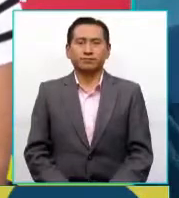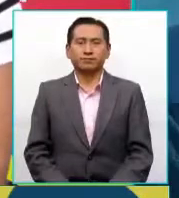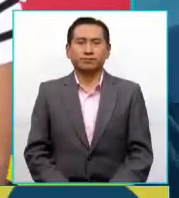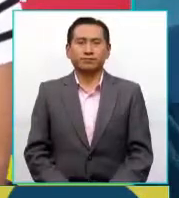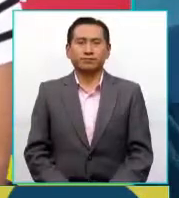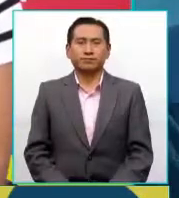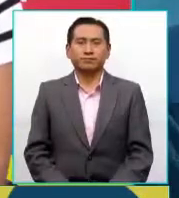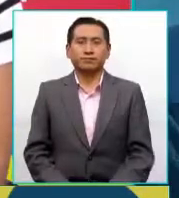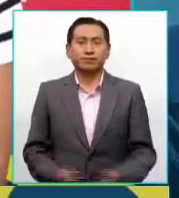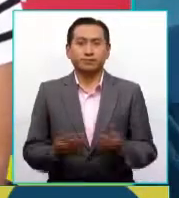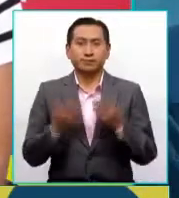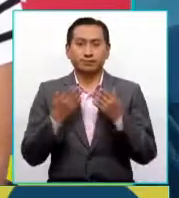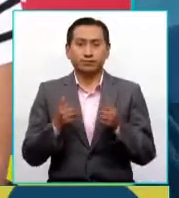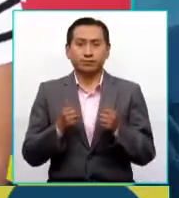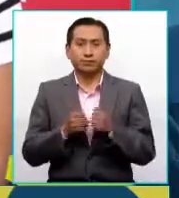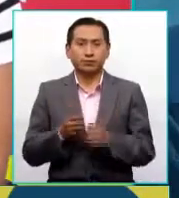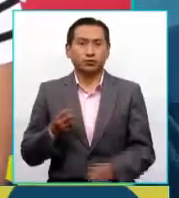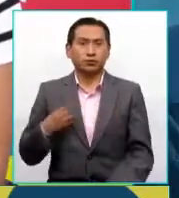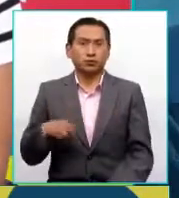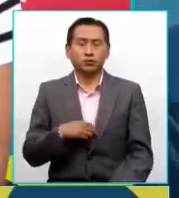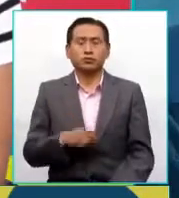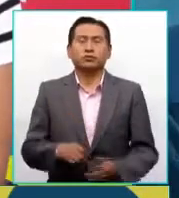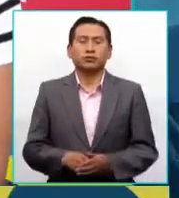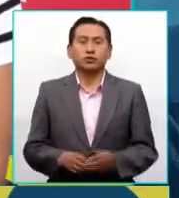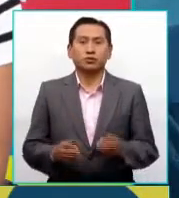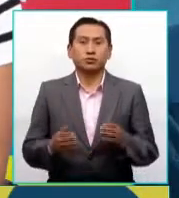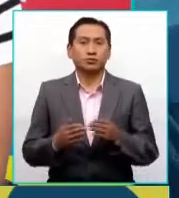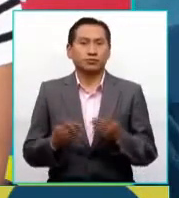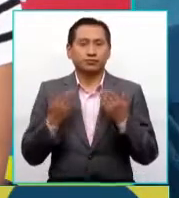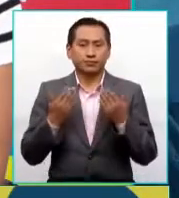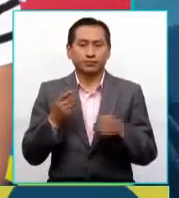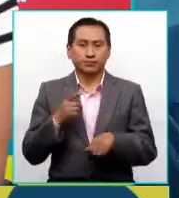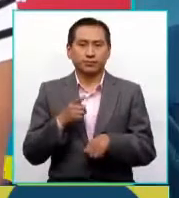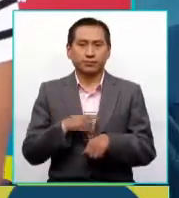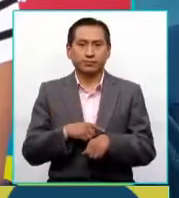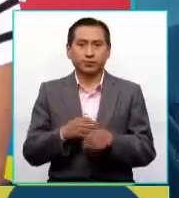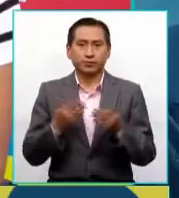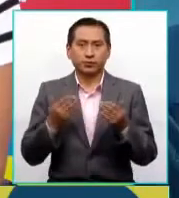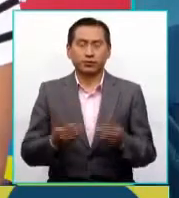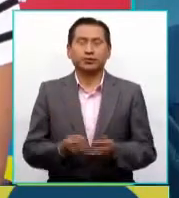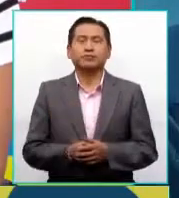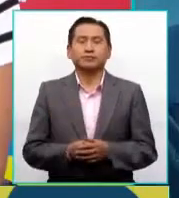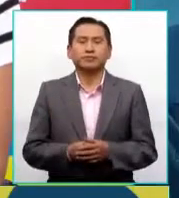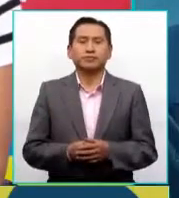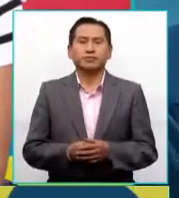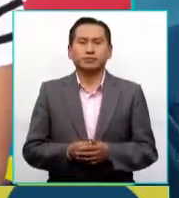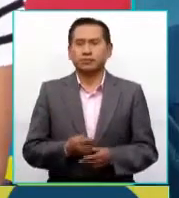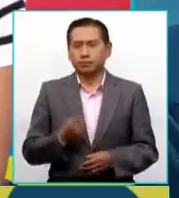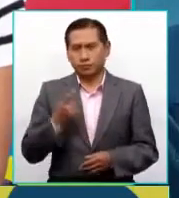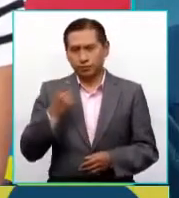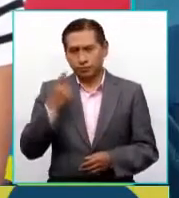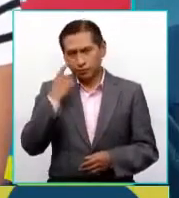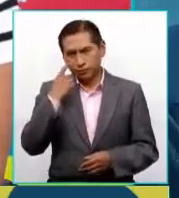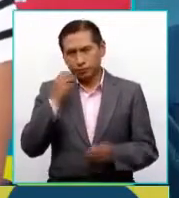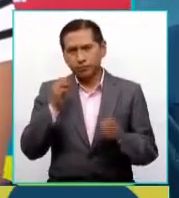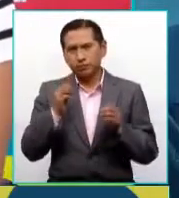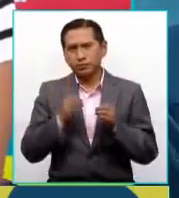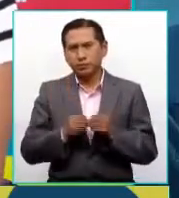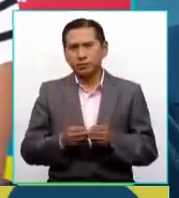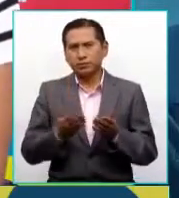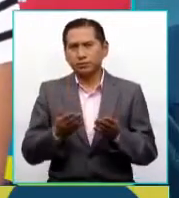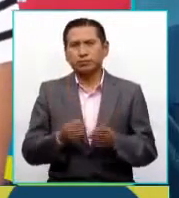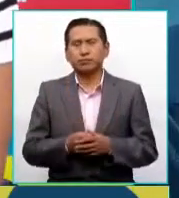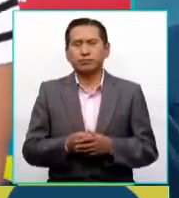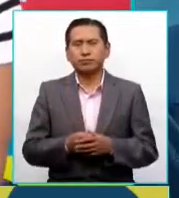Gracias por acceder a la entrevista, te agradezco muchísimo el tiempo que nos das y por supuesto para conocerte un poquito más de cerca, más allá de que tus